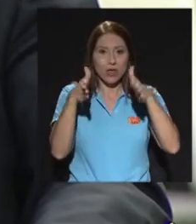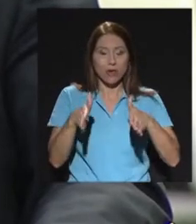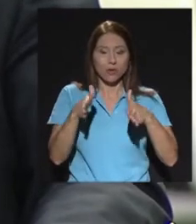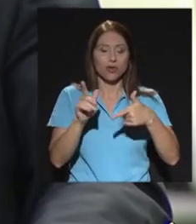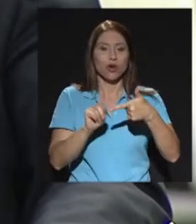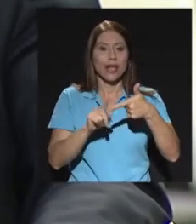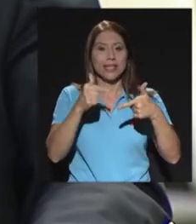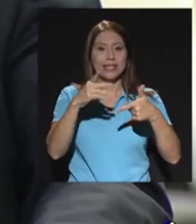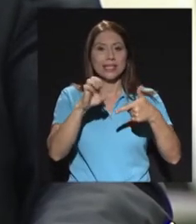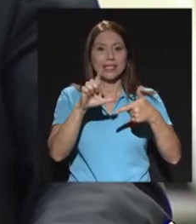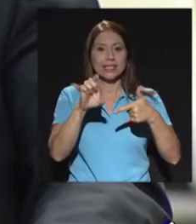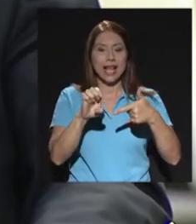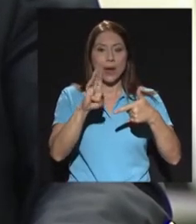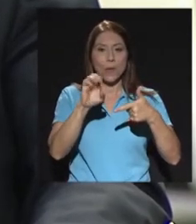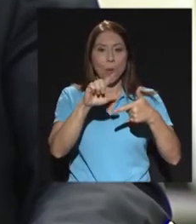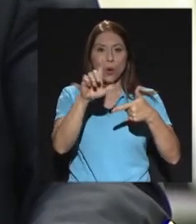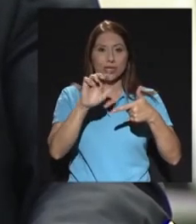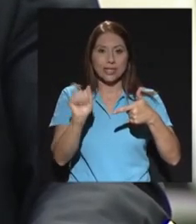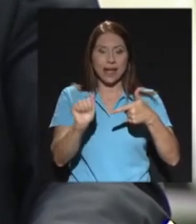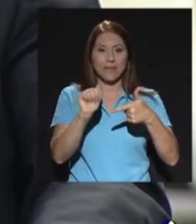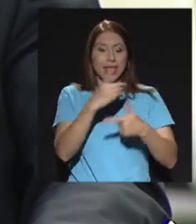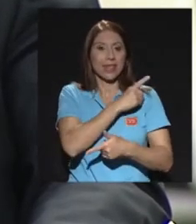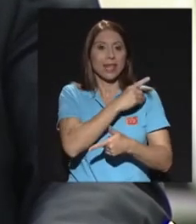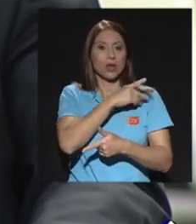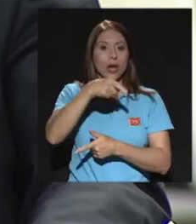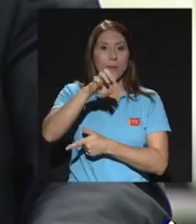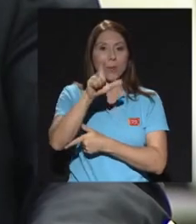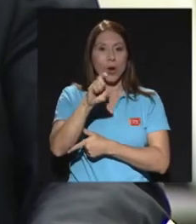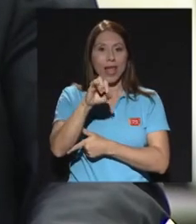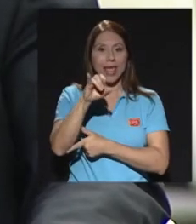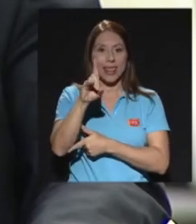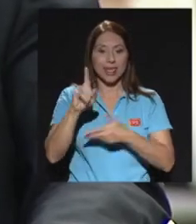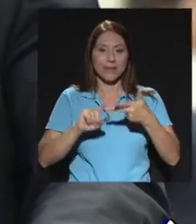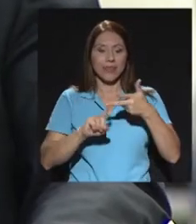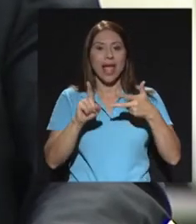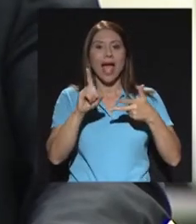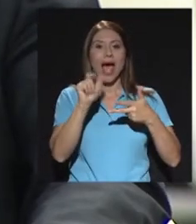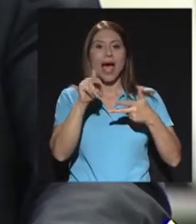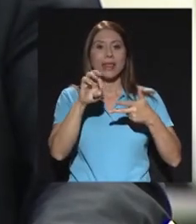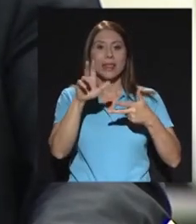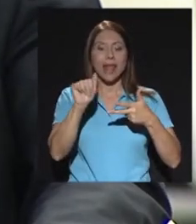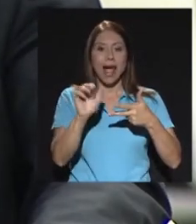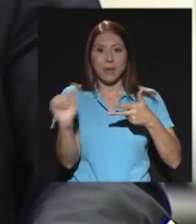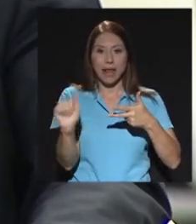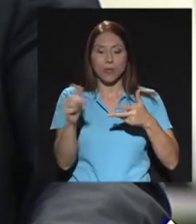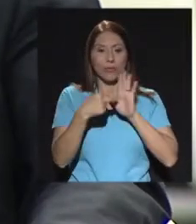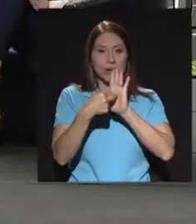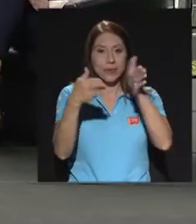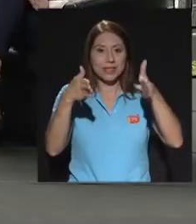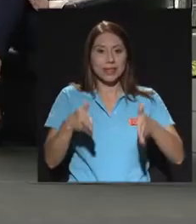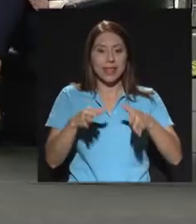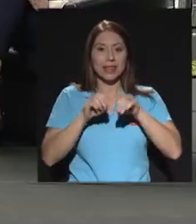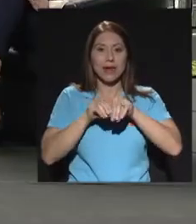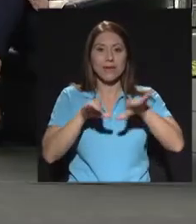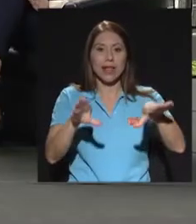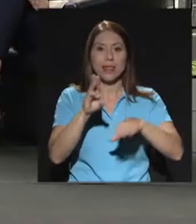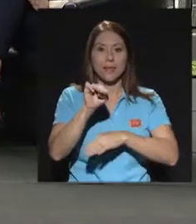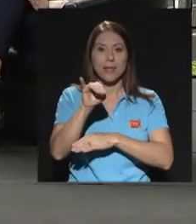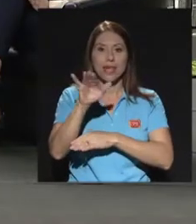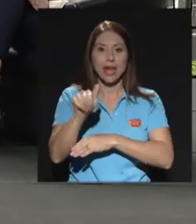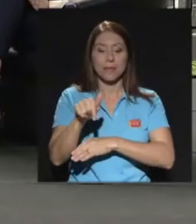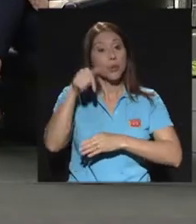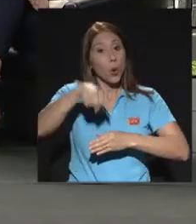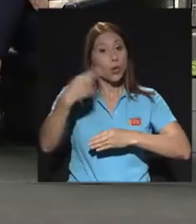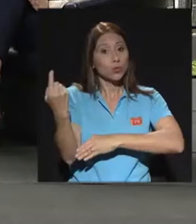Bosa, directora del Proledi, y también Andrea Alvarado, representante de la Red Mica. Hoy es un día muy importante para nosotros en